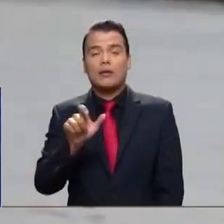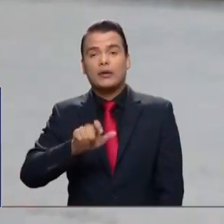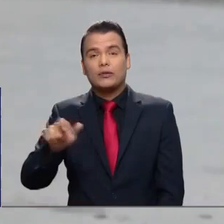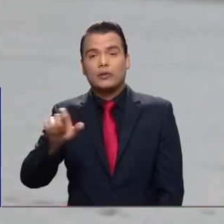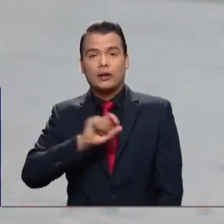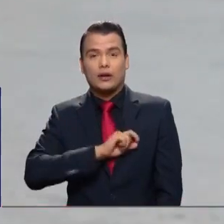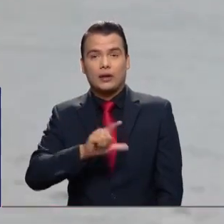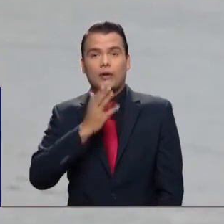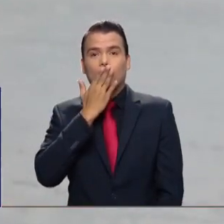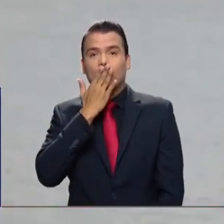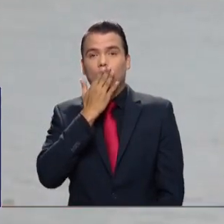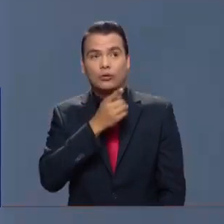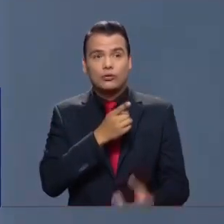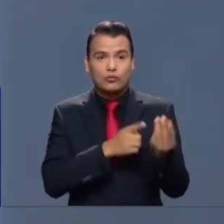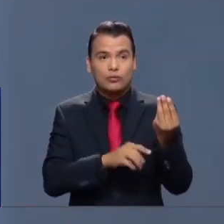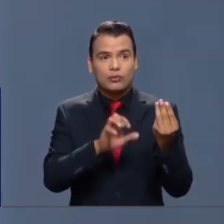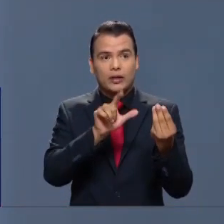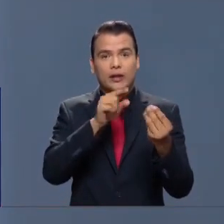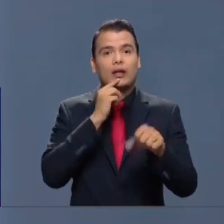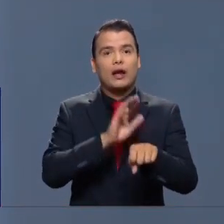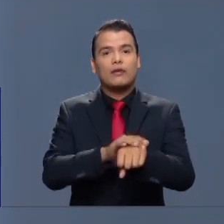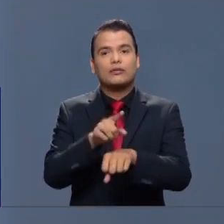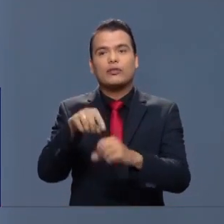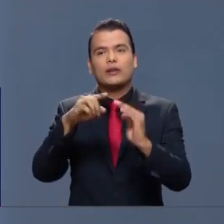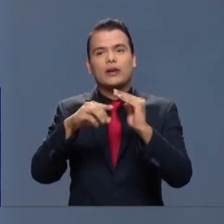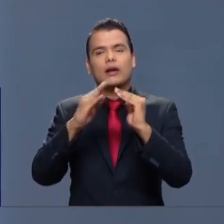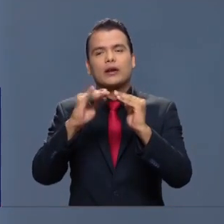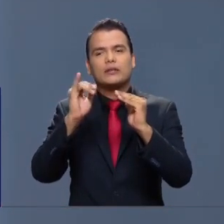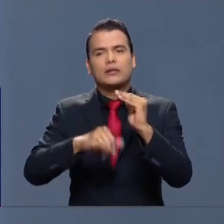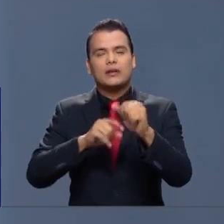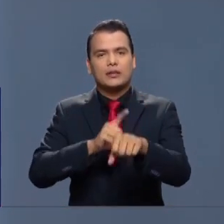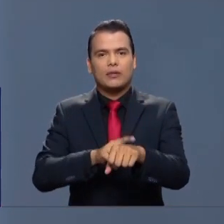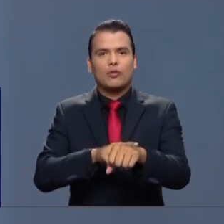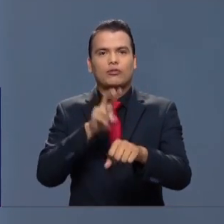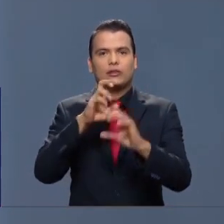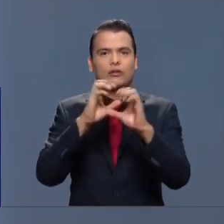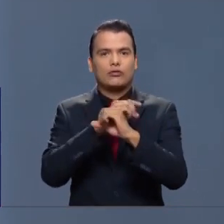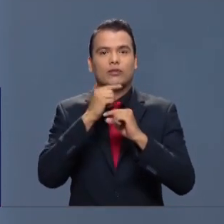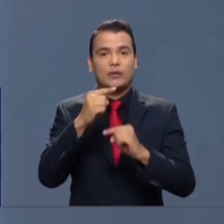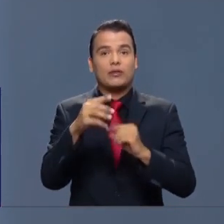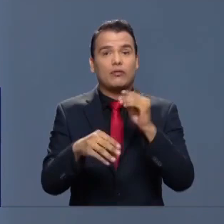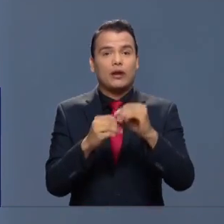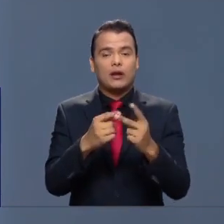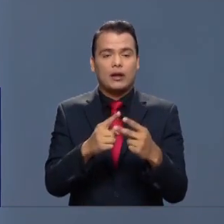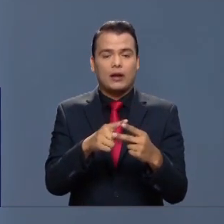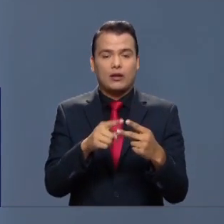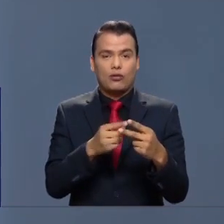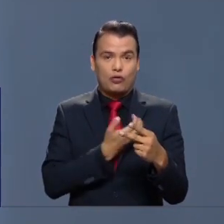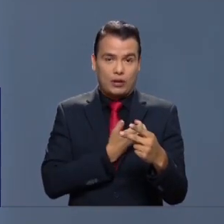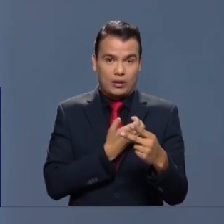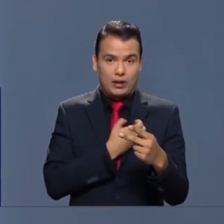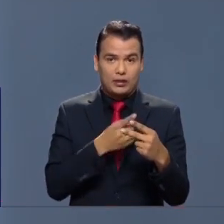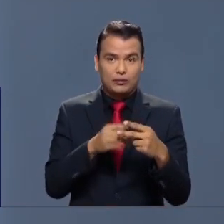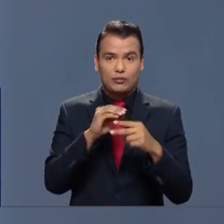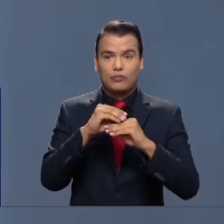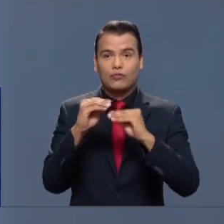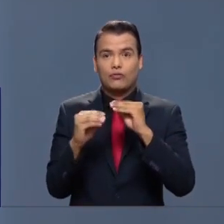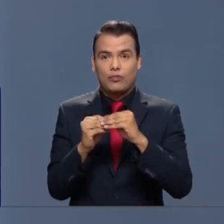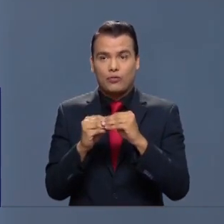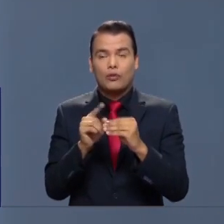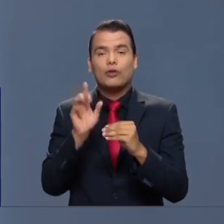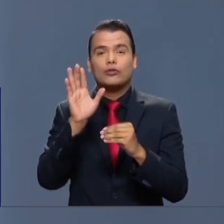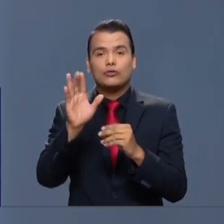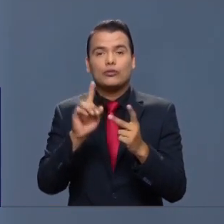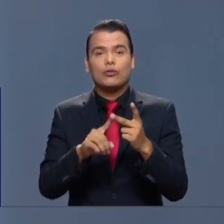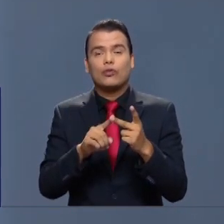toque de queda desde las 7 p.m. en Guapi se suma a la exigencia de salir del territorio para los alcaldes de Guapi y Caldono. Igual para los líderes